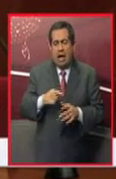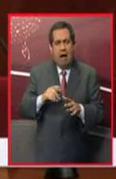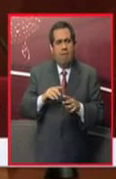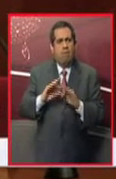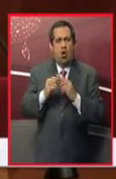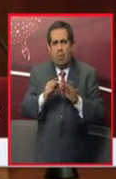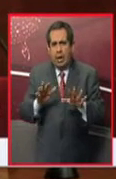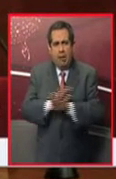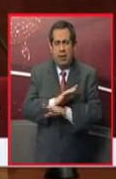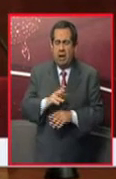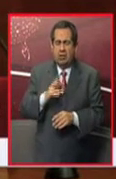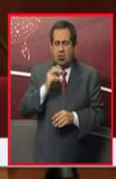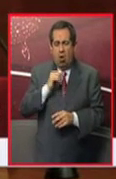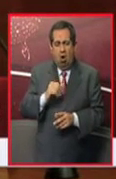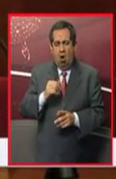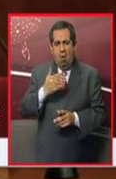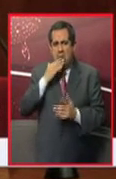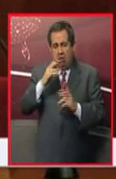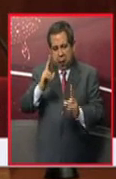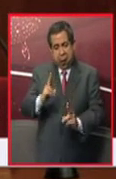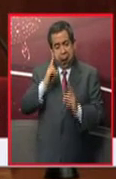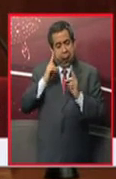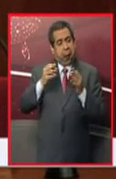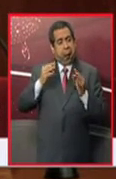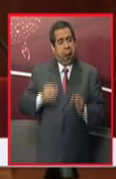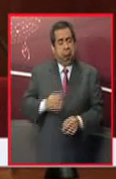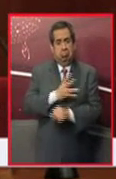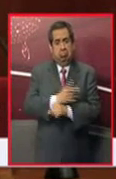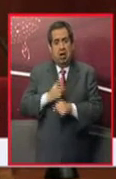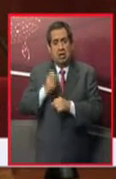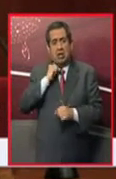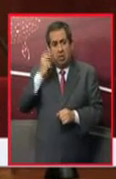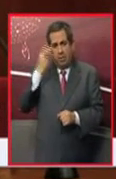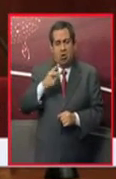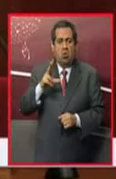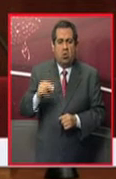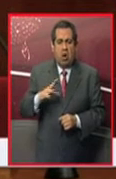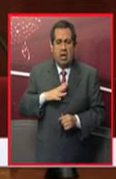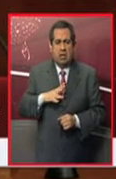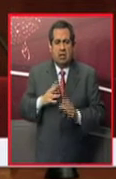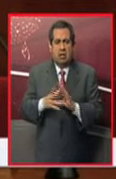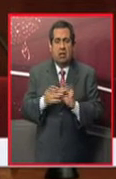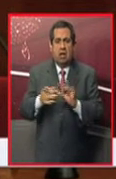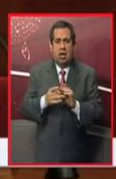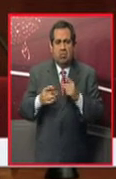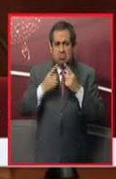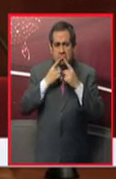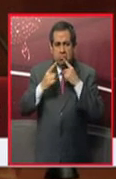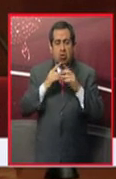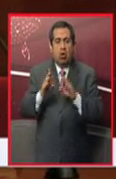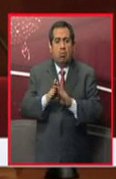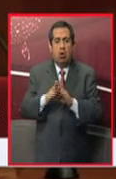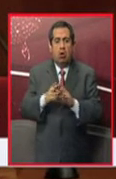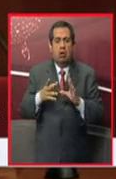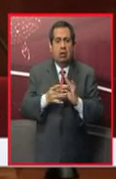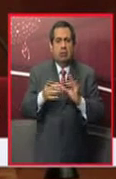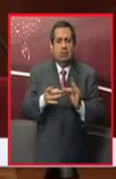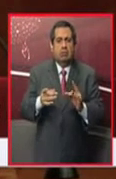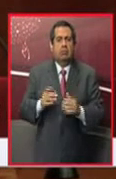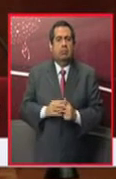proceder no honra al Senado de la República y menos aún nos prestigia como